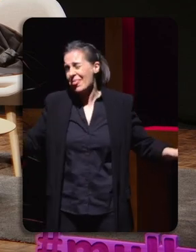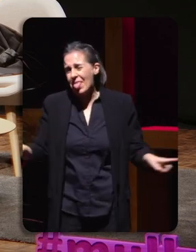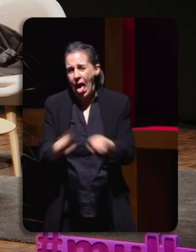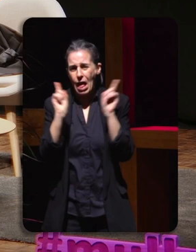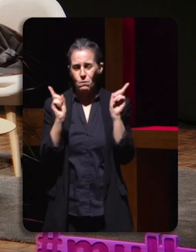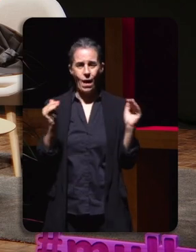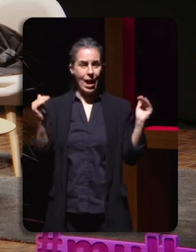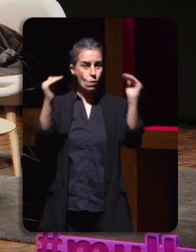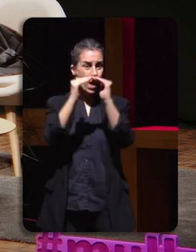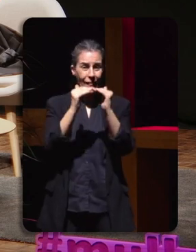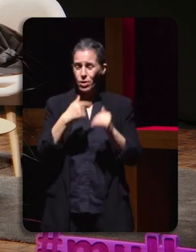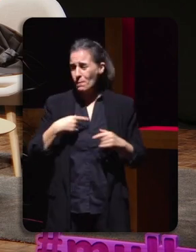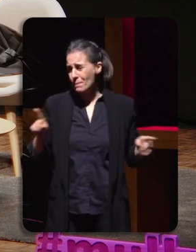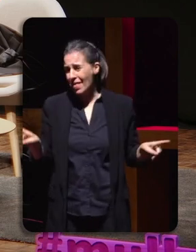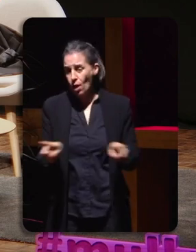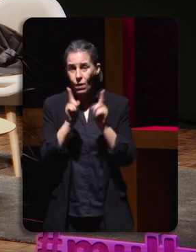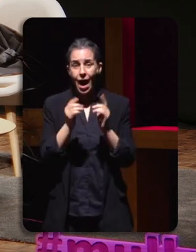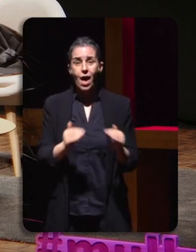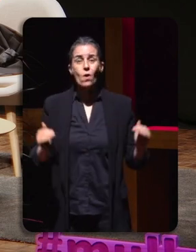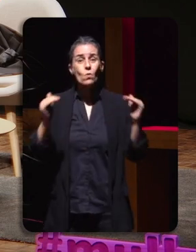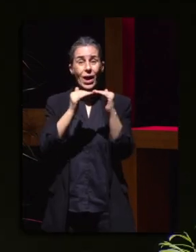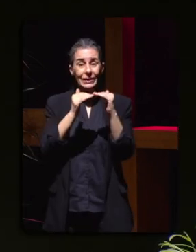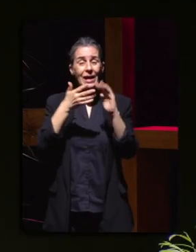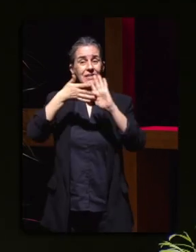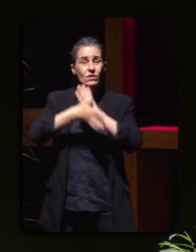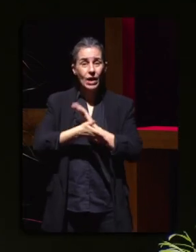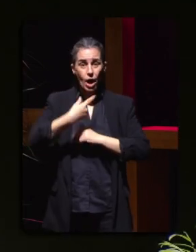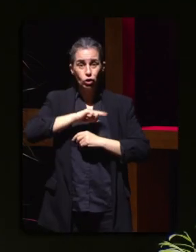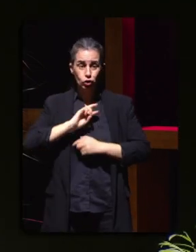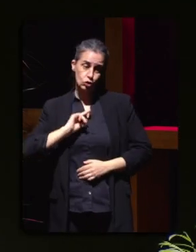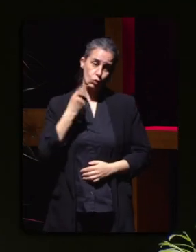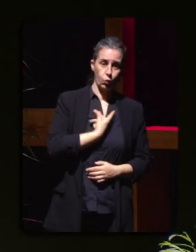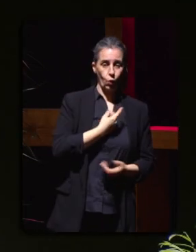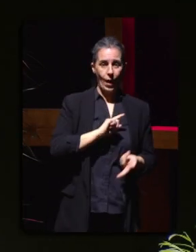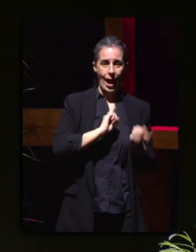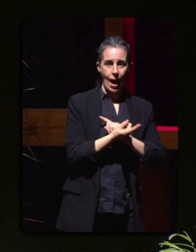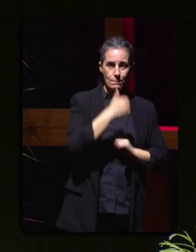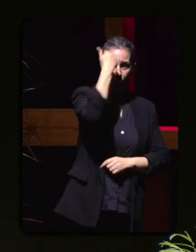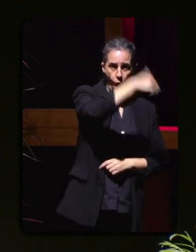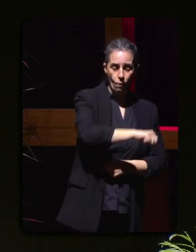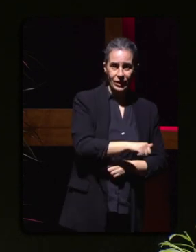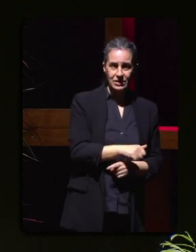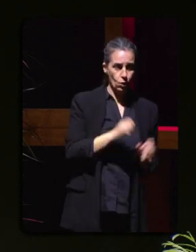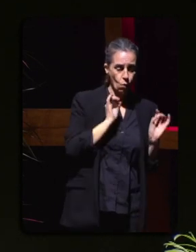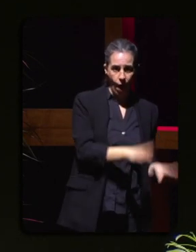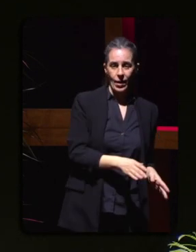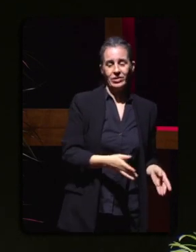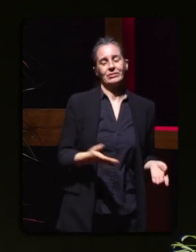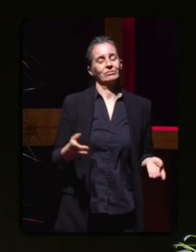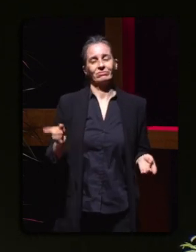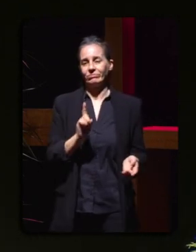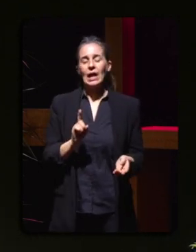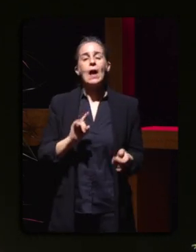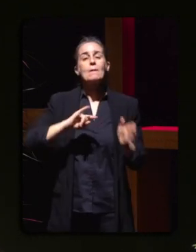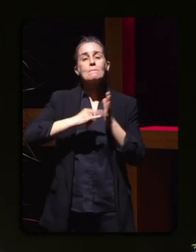o sea pero qué igualdad si es una igualdad que consiste en convertirnos en tíos y ahí entra la maternidad en los planes de igualdad de un montón